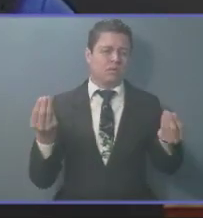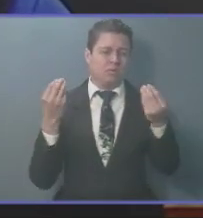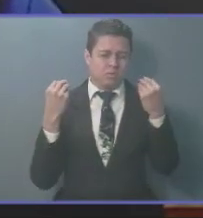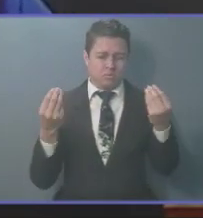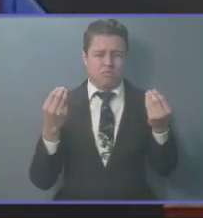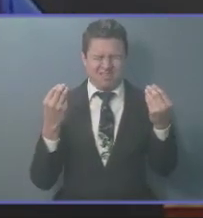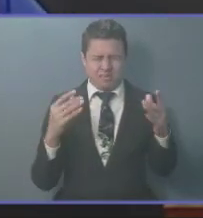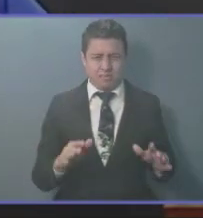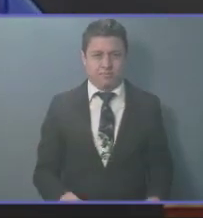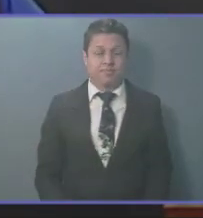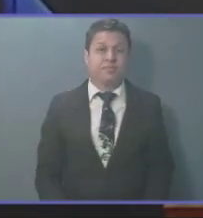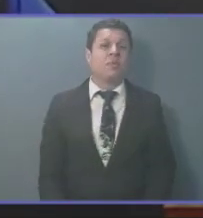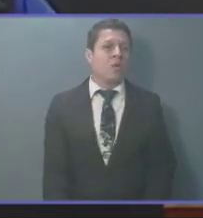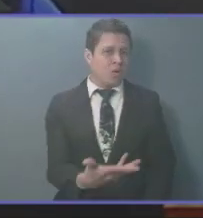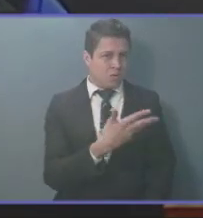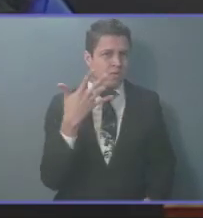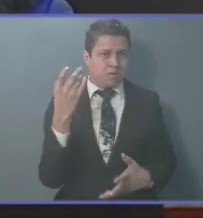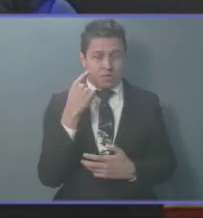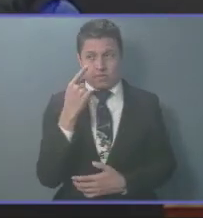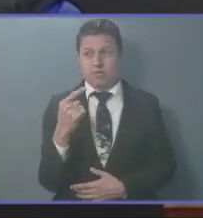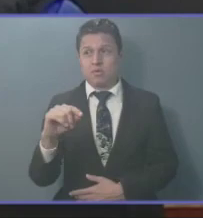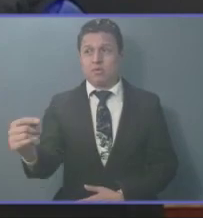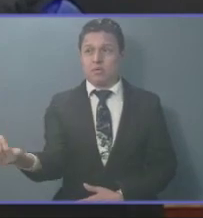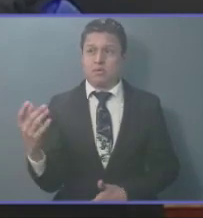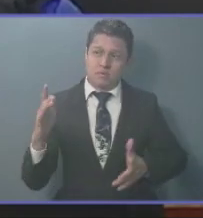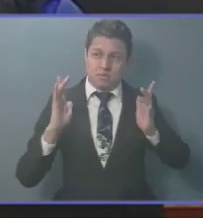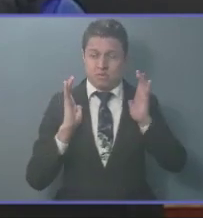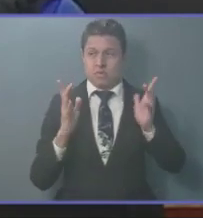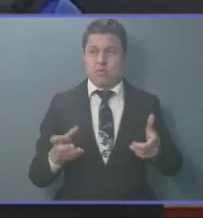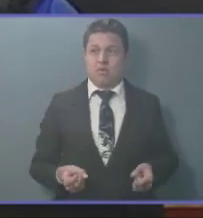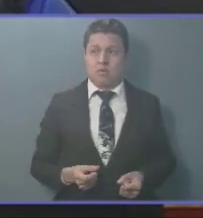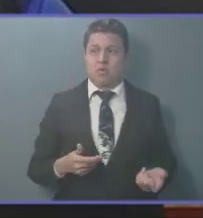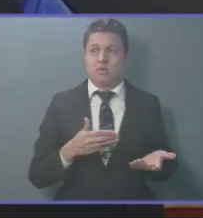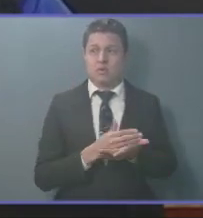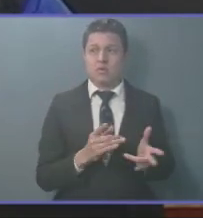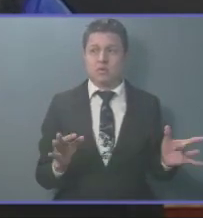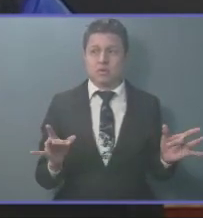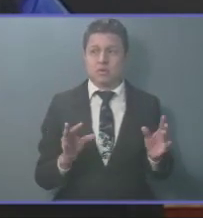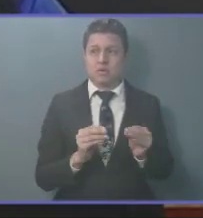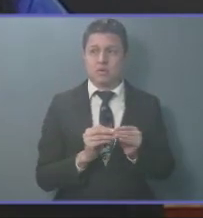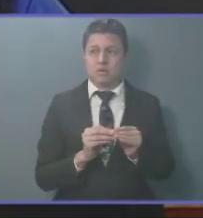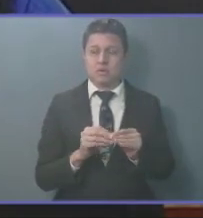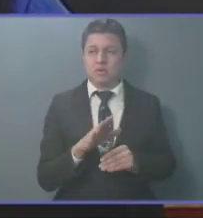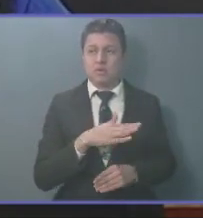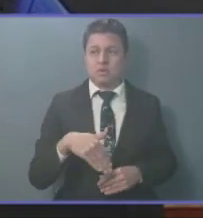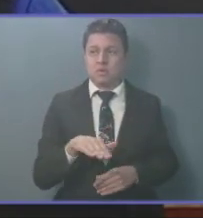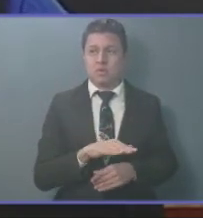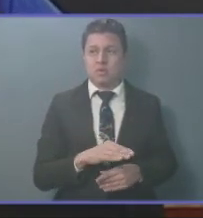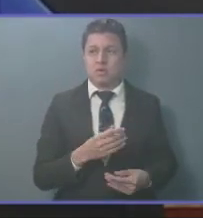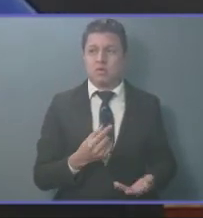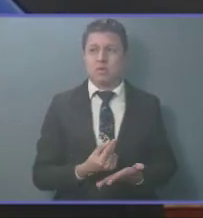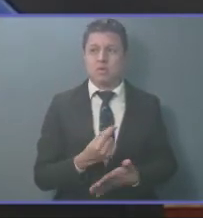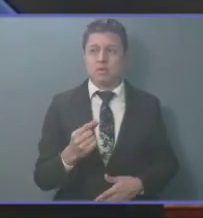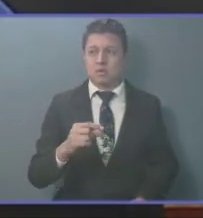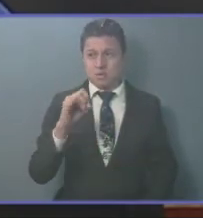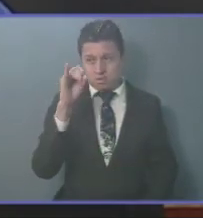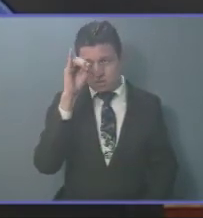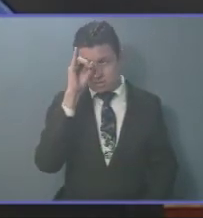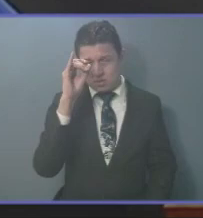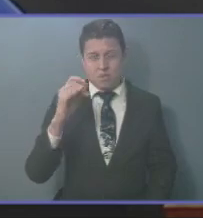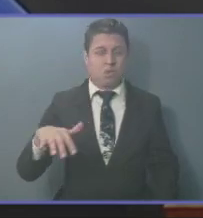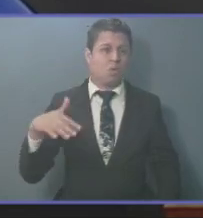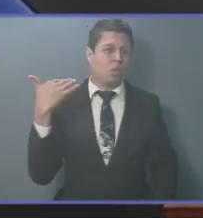hubiera encantado ver al gobierno de la República en la biblioteca del recinto académico de